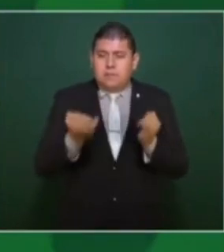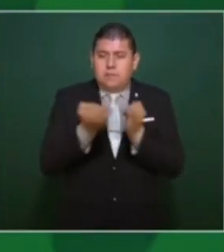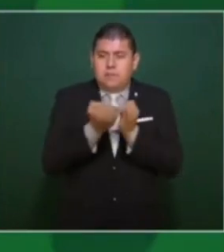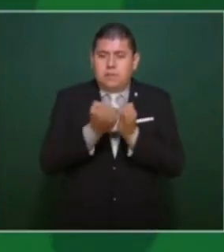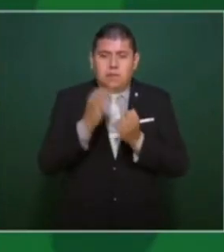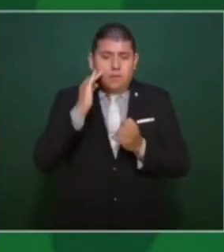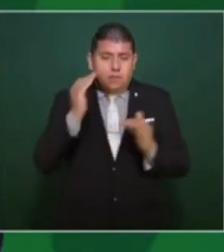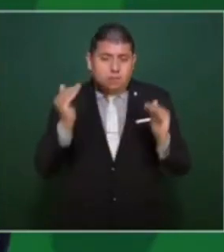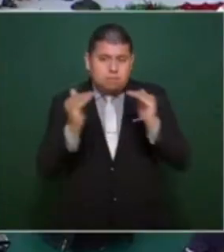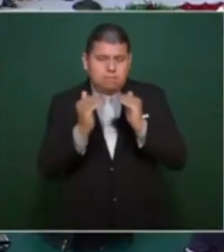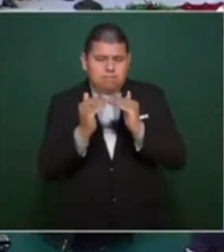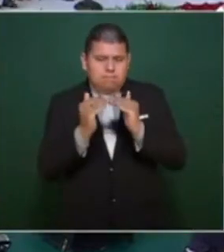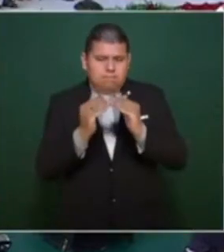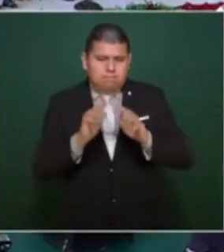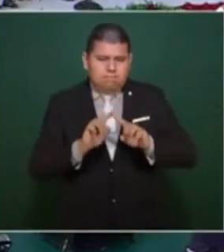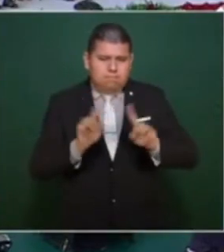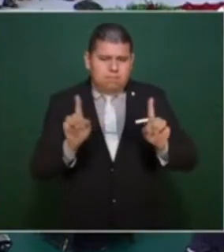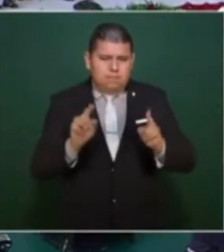para